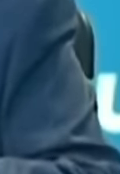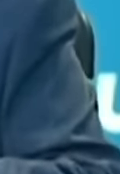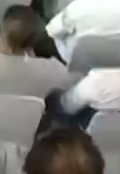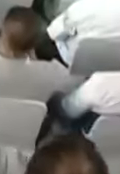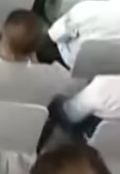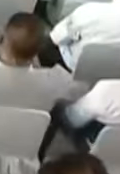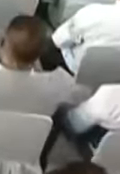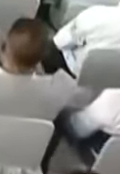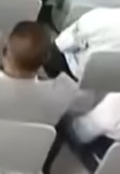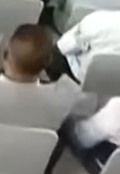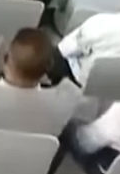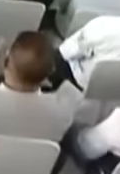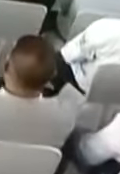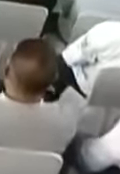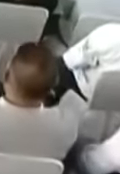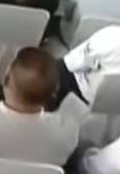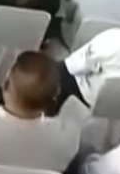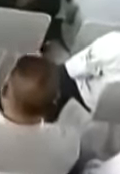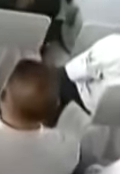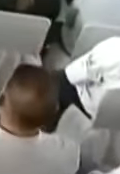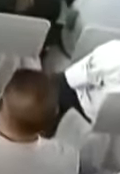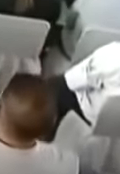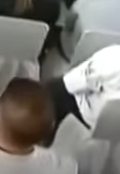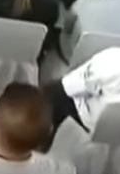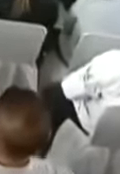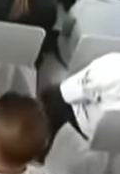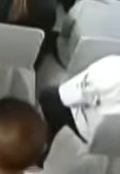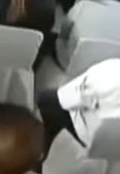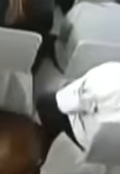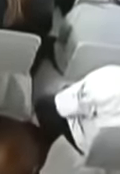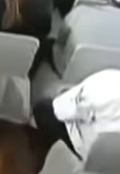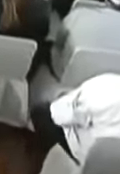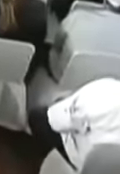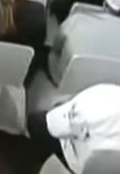más. 24 de abril. Bueno,